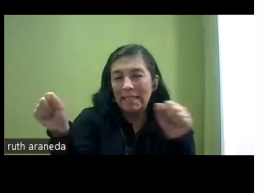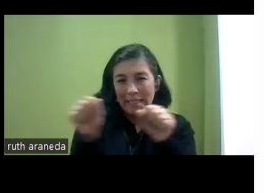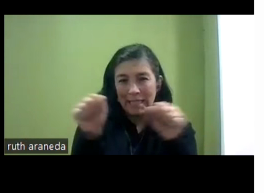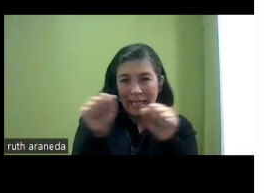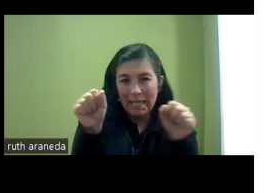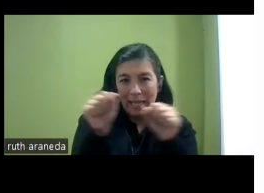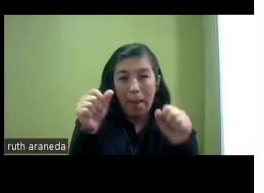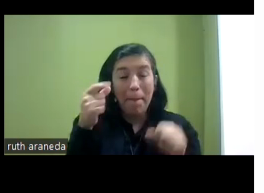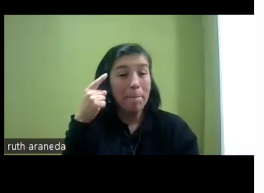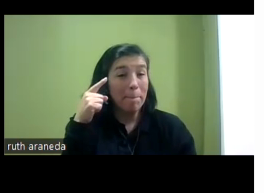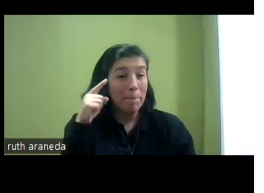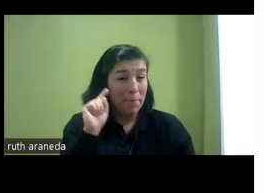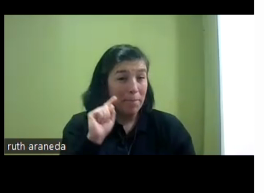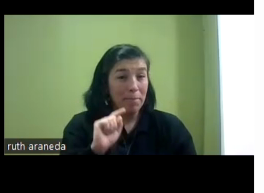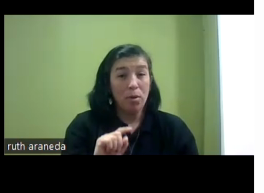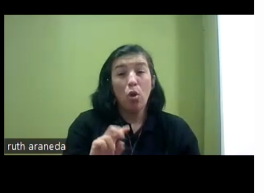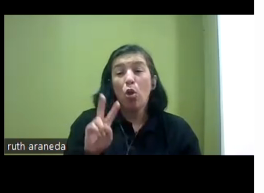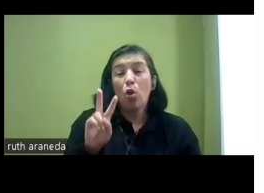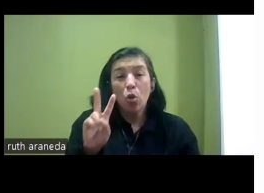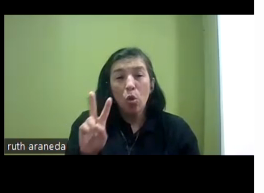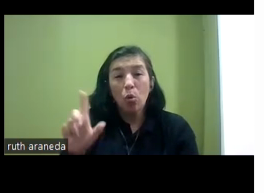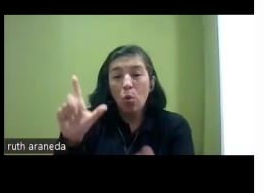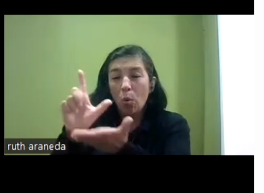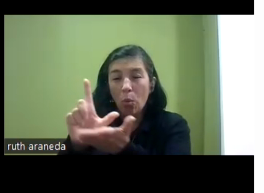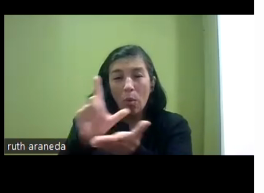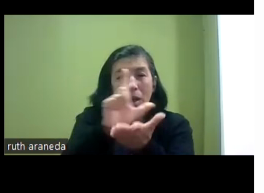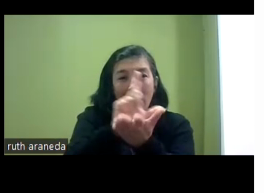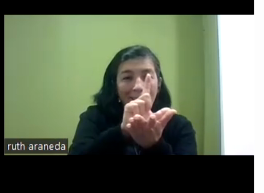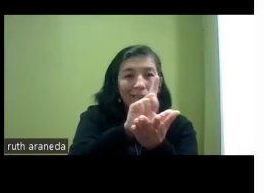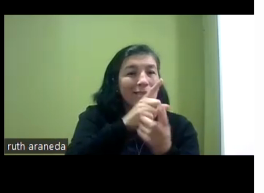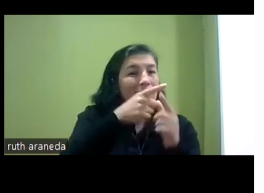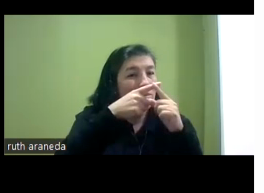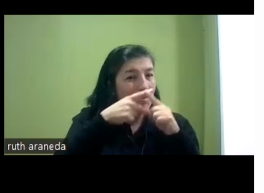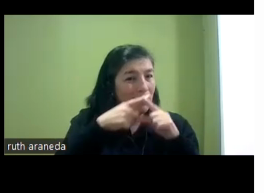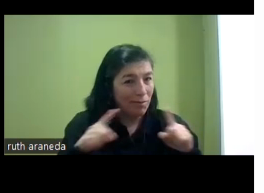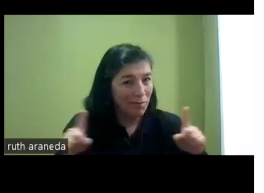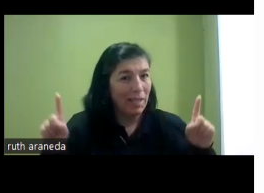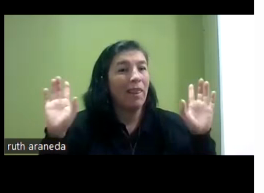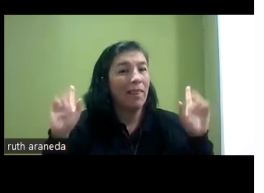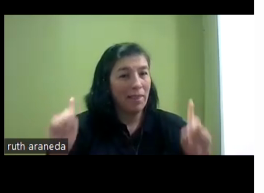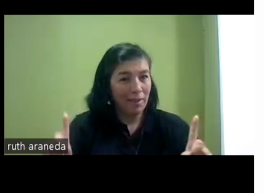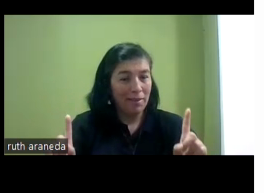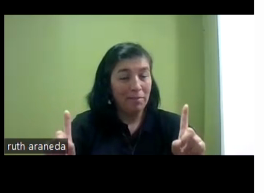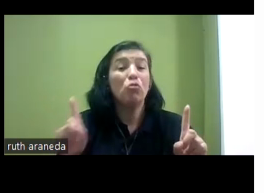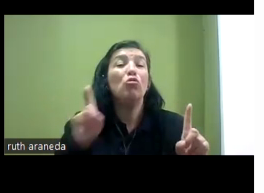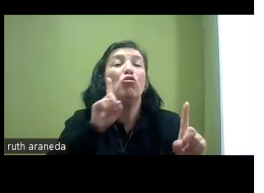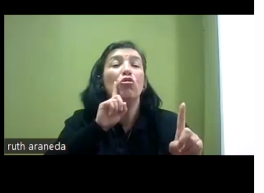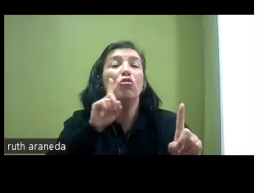dos ecosistemas diferentes que portan,